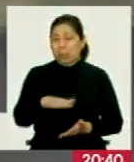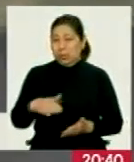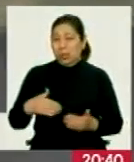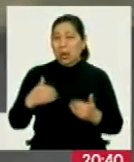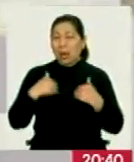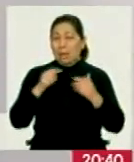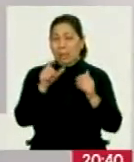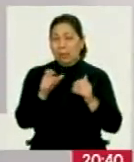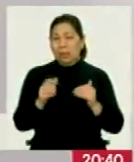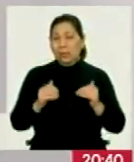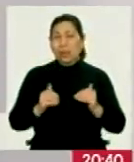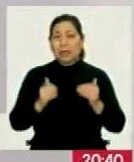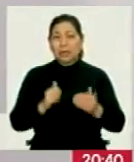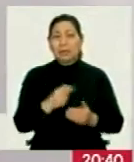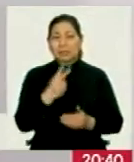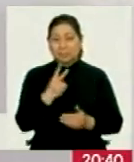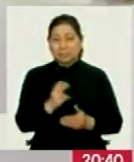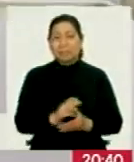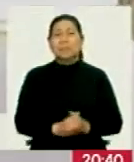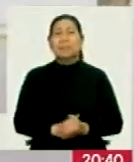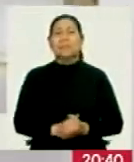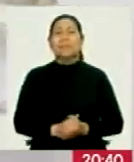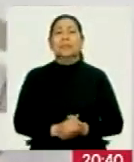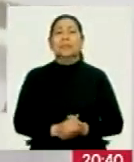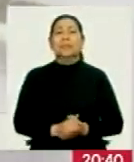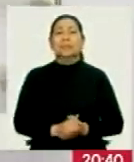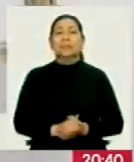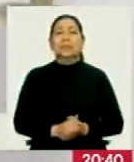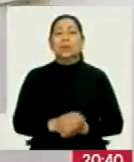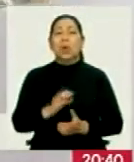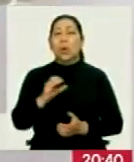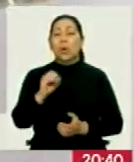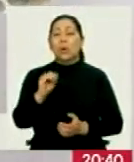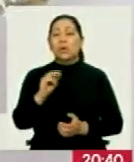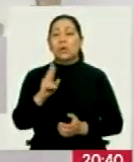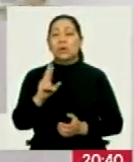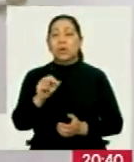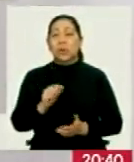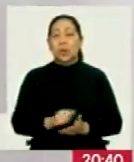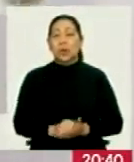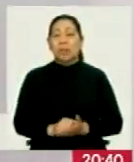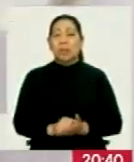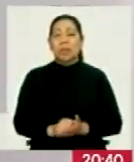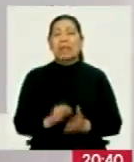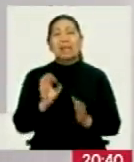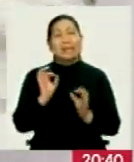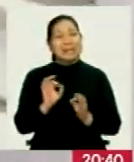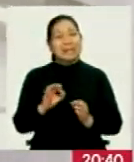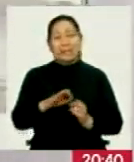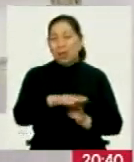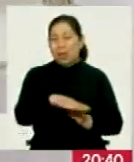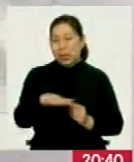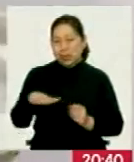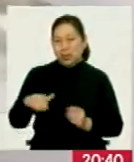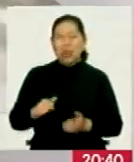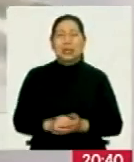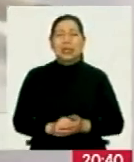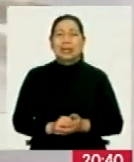adultos. Este que tengo aquí en la mano derecha es el oxiuro, es el parásito más frecuente en niños,